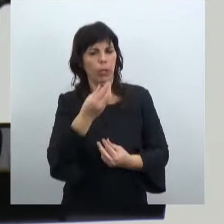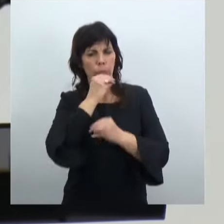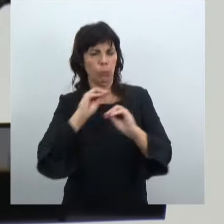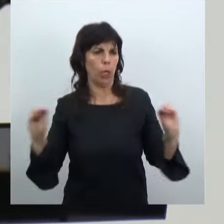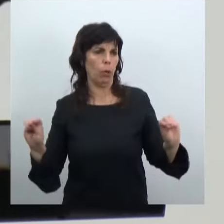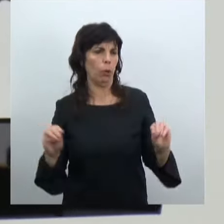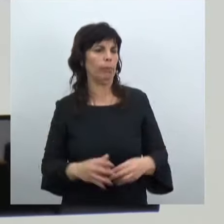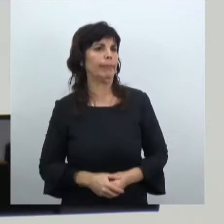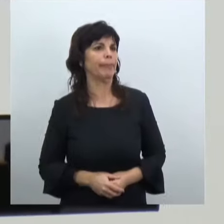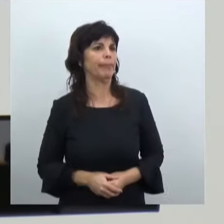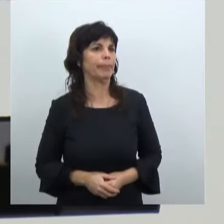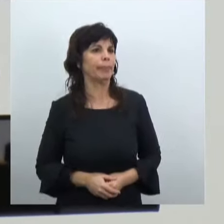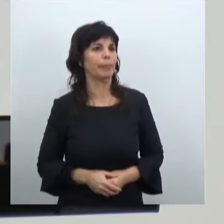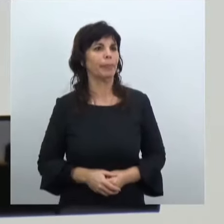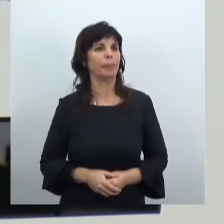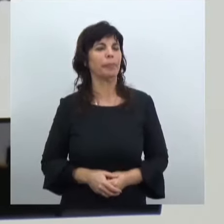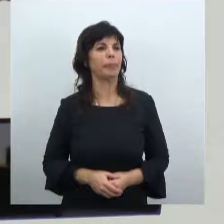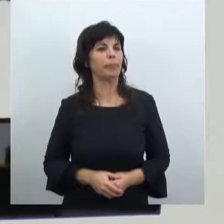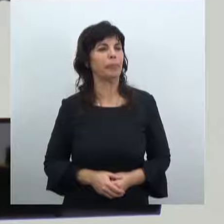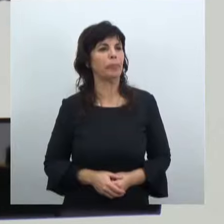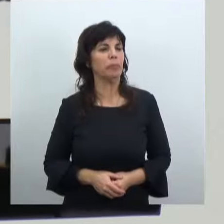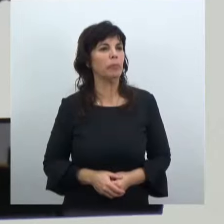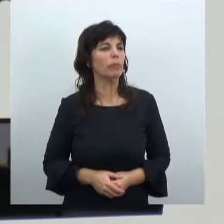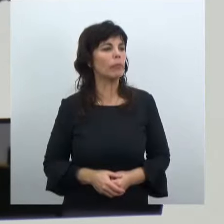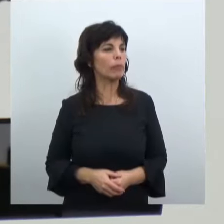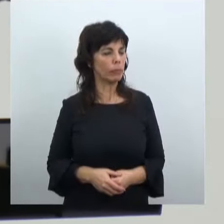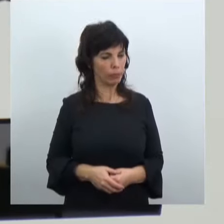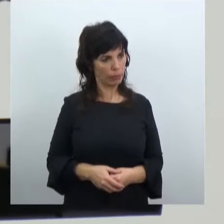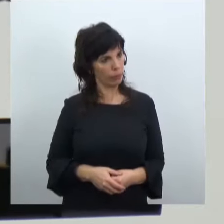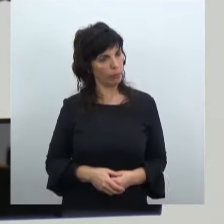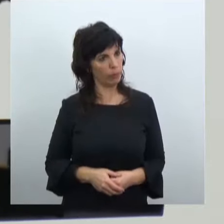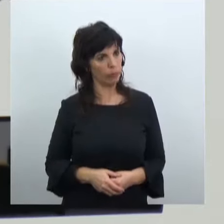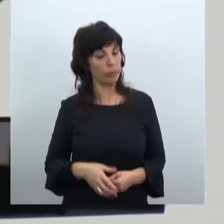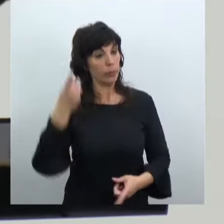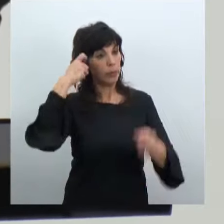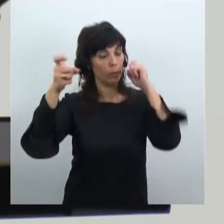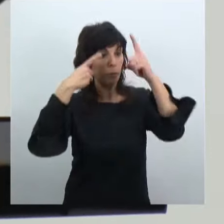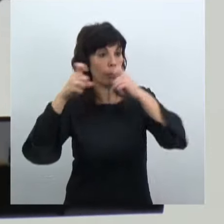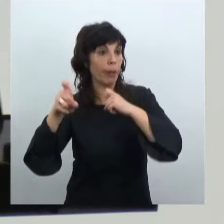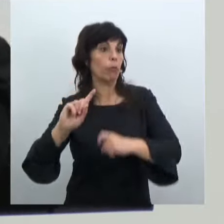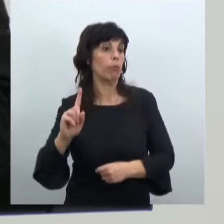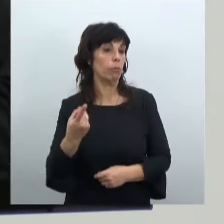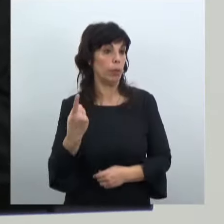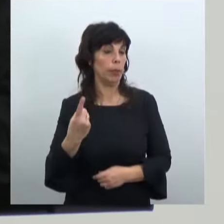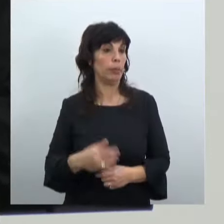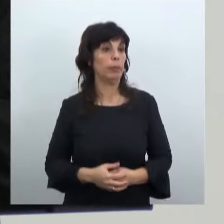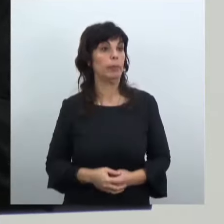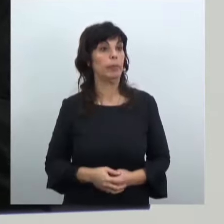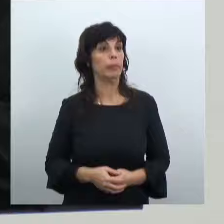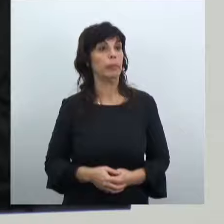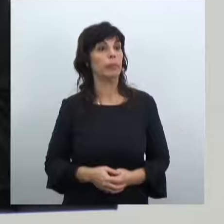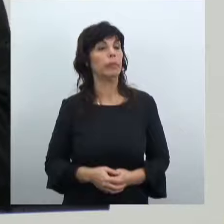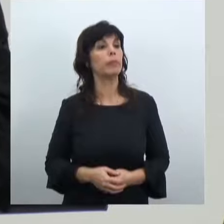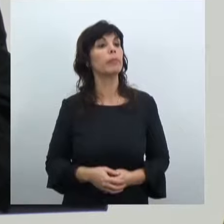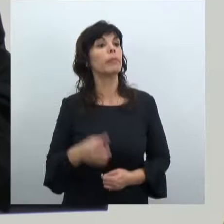lo tendremos todo ajustado. Okay. Tengo un poco de información y quiero que mires a ver si lo